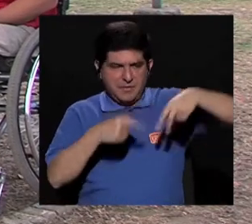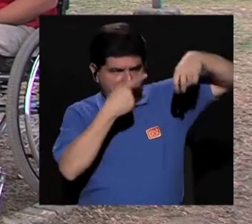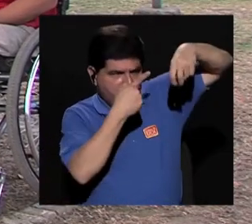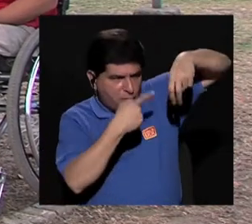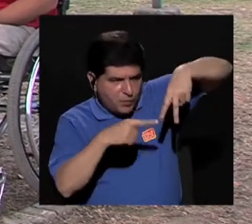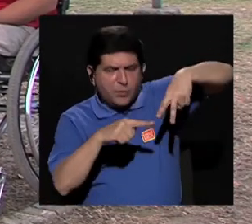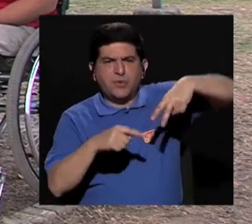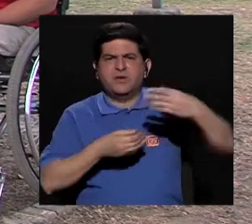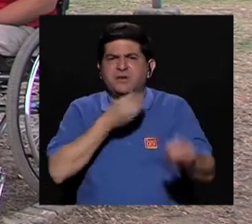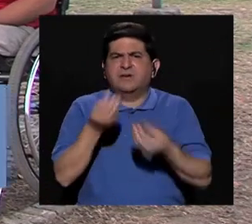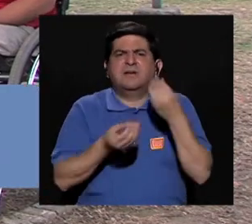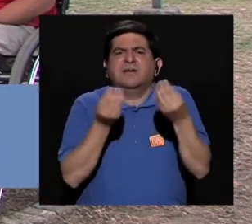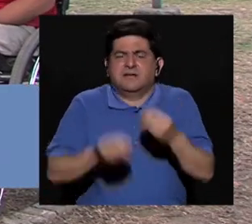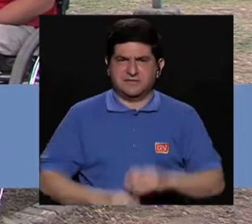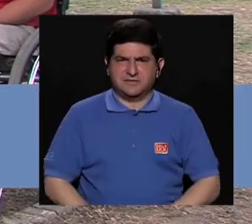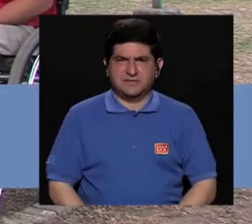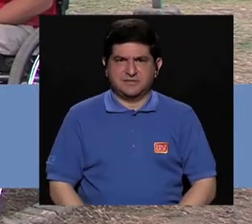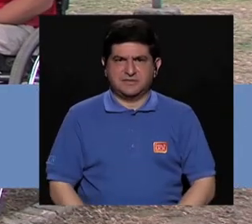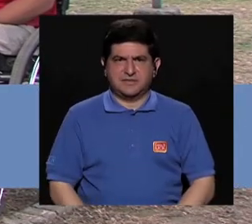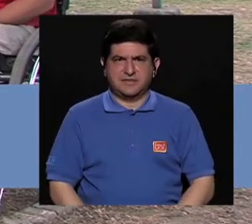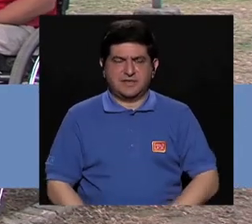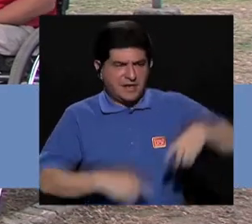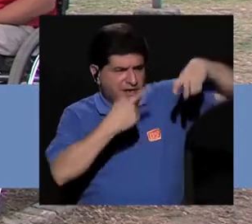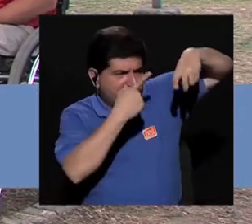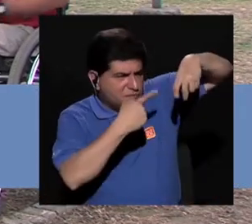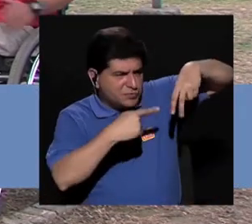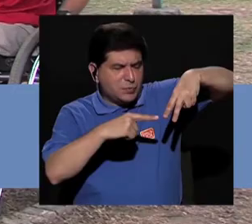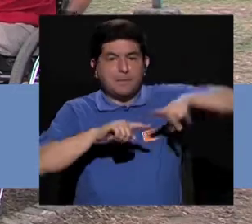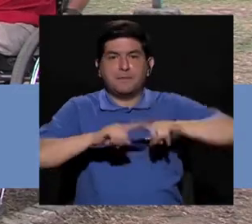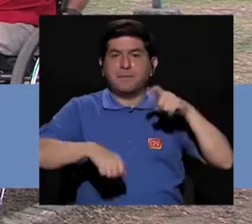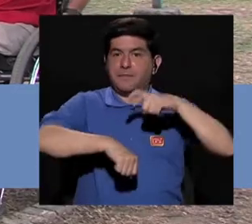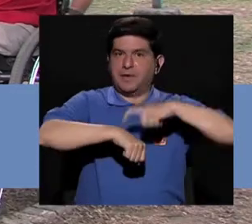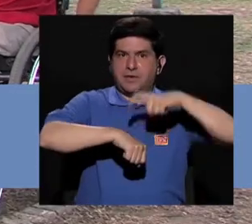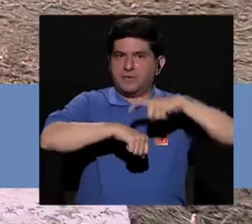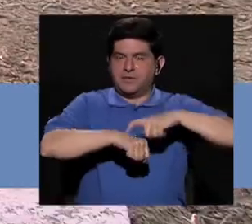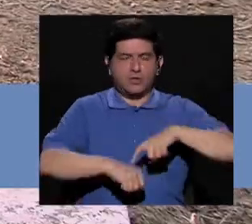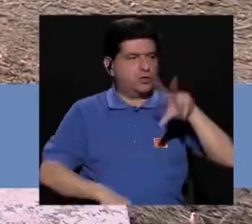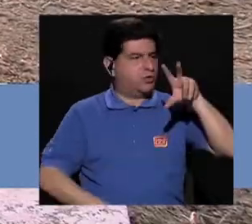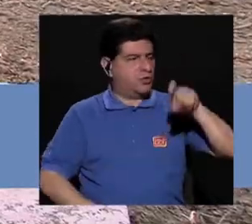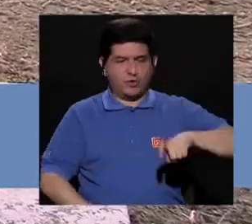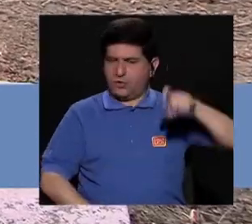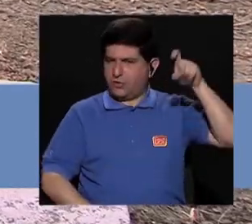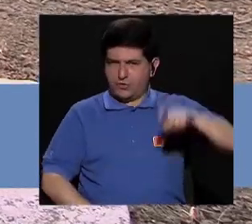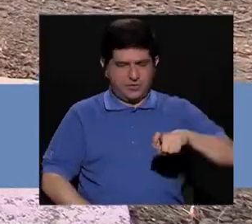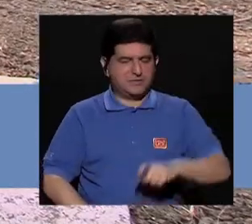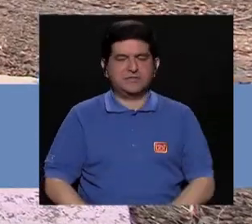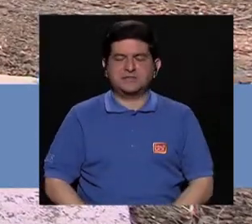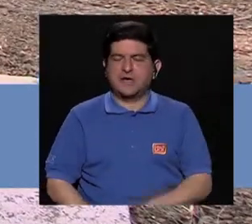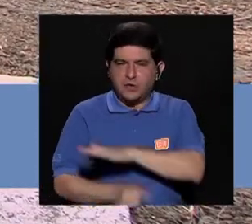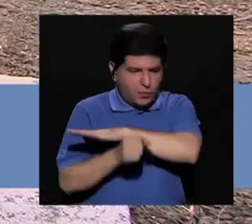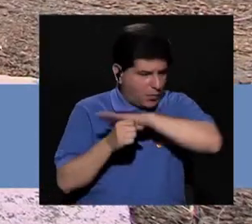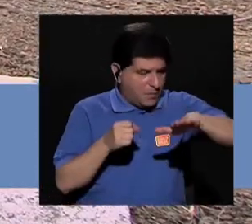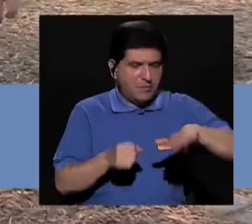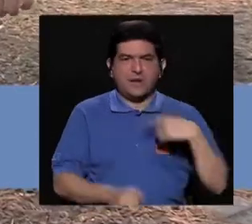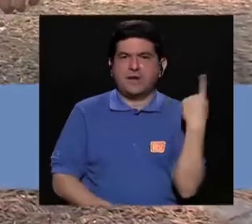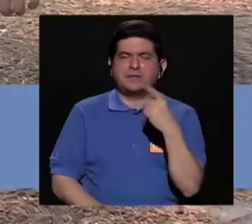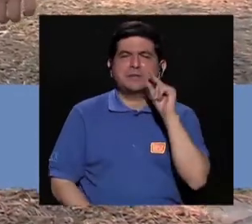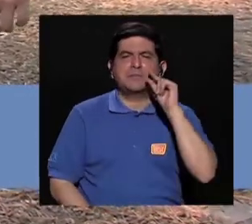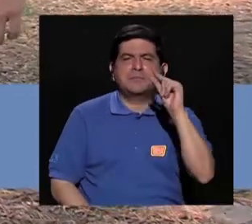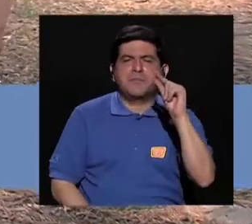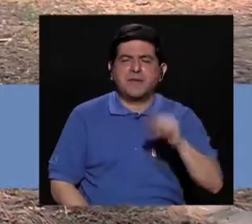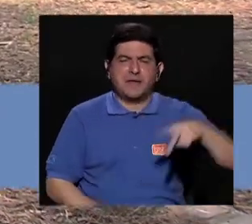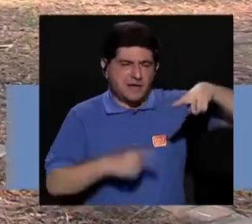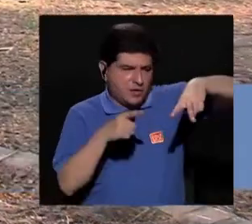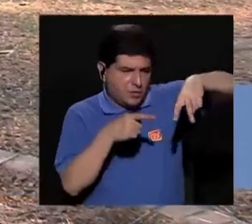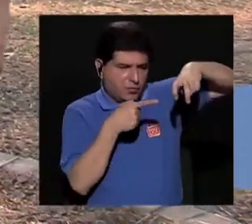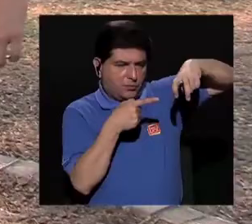extensión de pierna, lo que tenemos que hacer es que hay una extensión de la pierna, pero a la hora de extender no tenemos que hacer una extensión total, siempre hay una